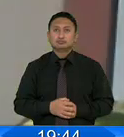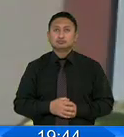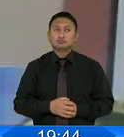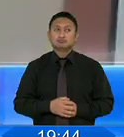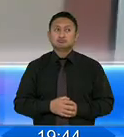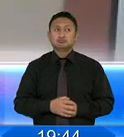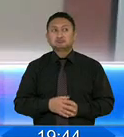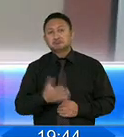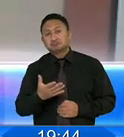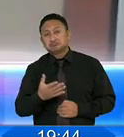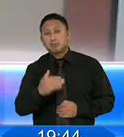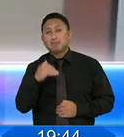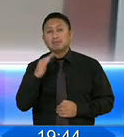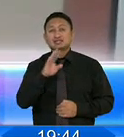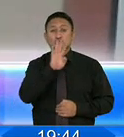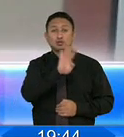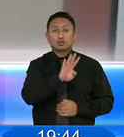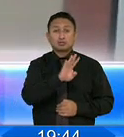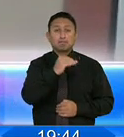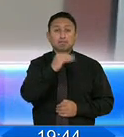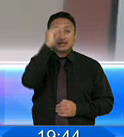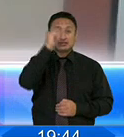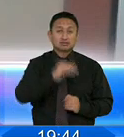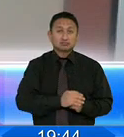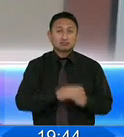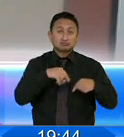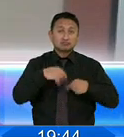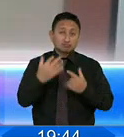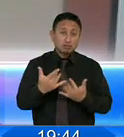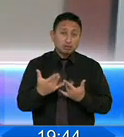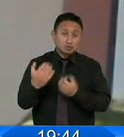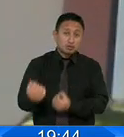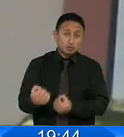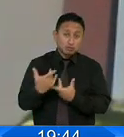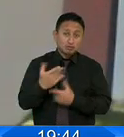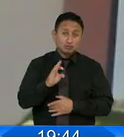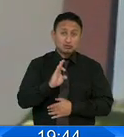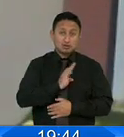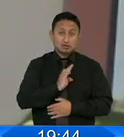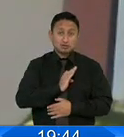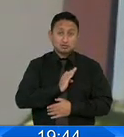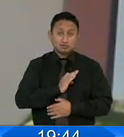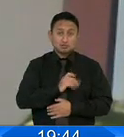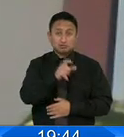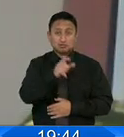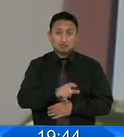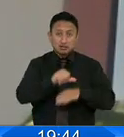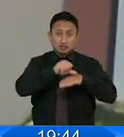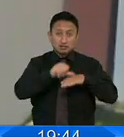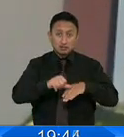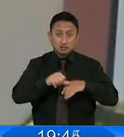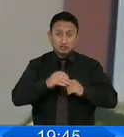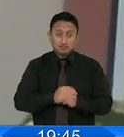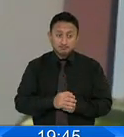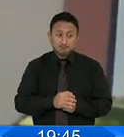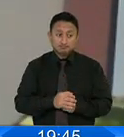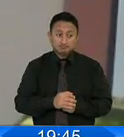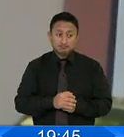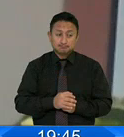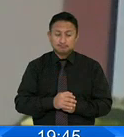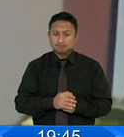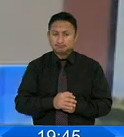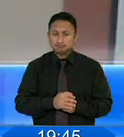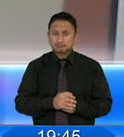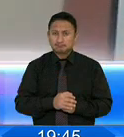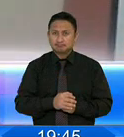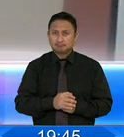Estamos esperando ya aquí el informe técnico del forense, en vista que tenía